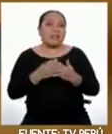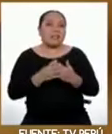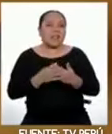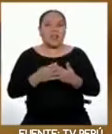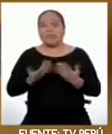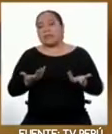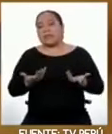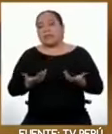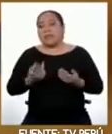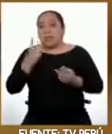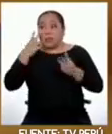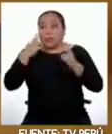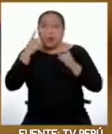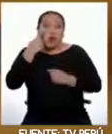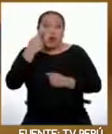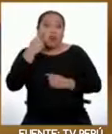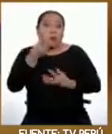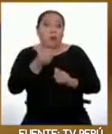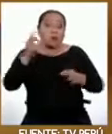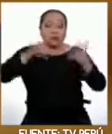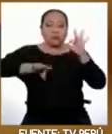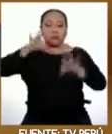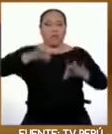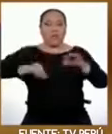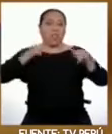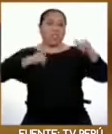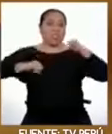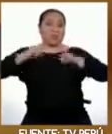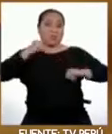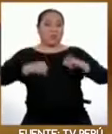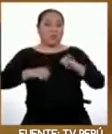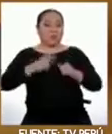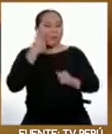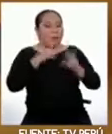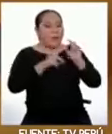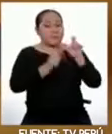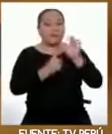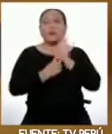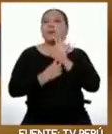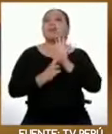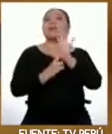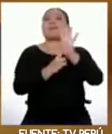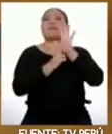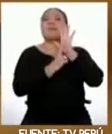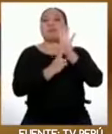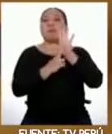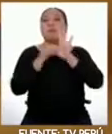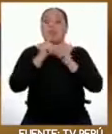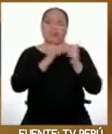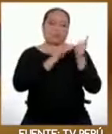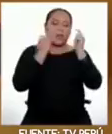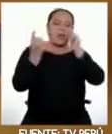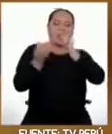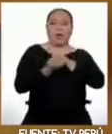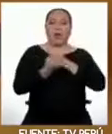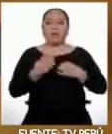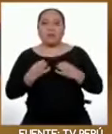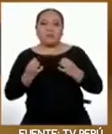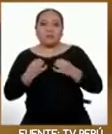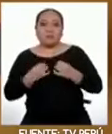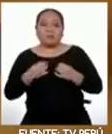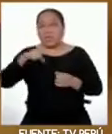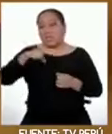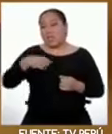una obra de teatro convencional, donde vemos actores representar la historia. Para que ellos se transformen,